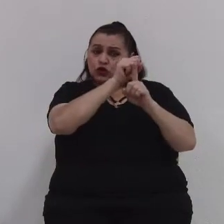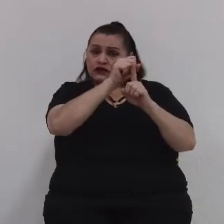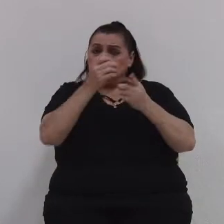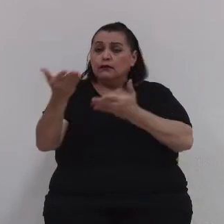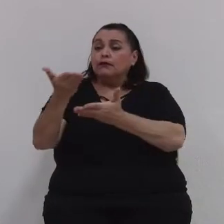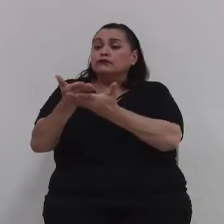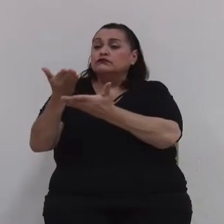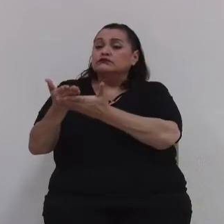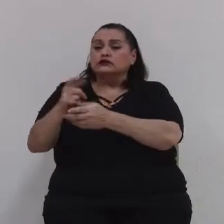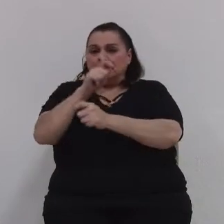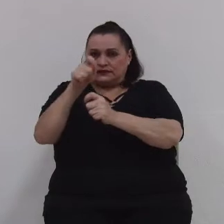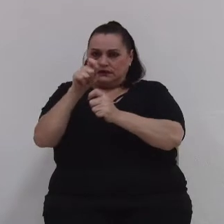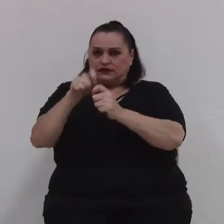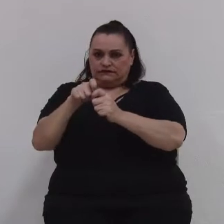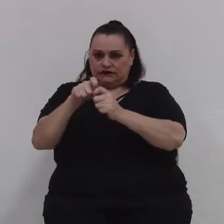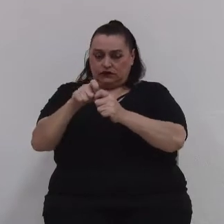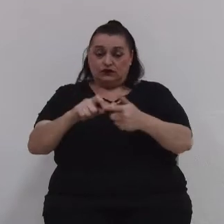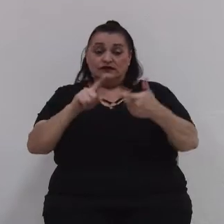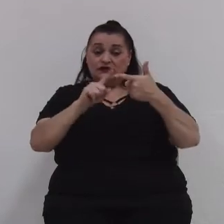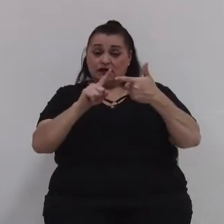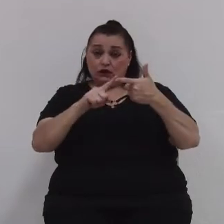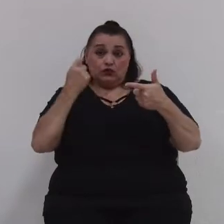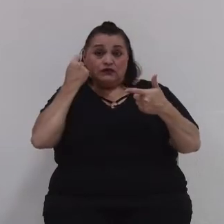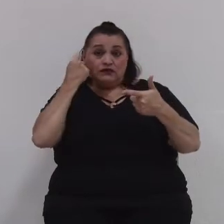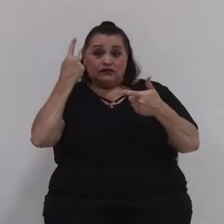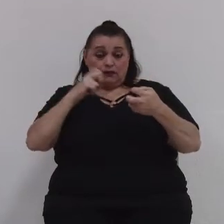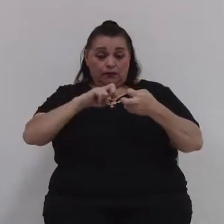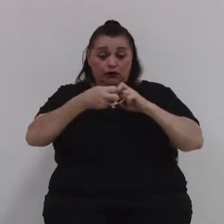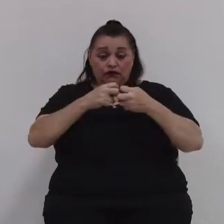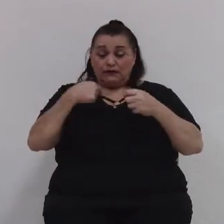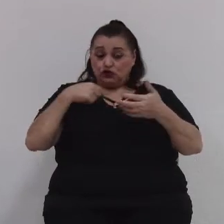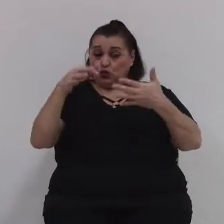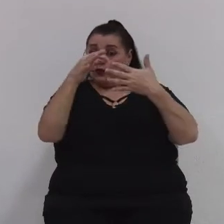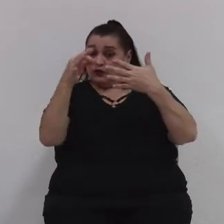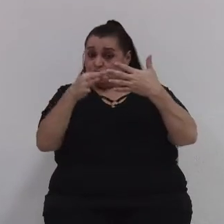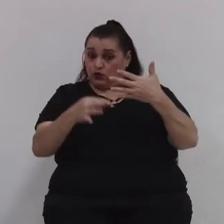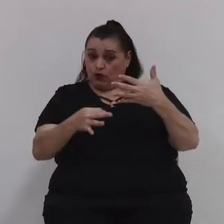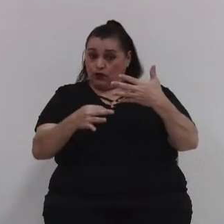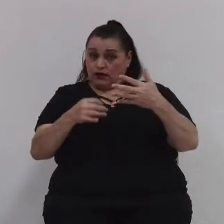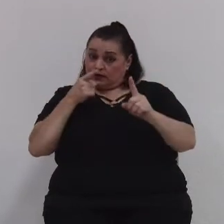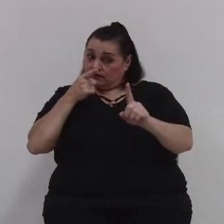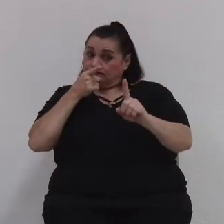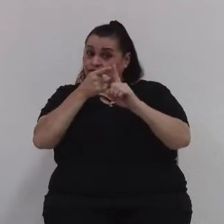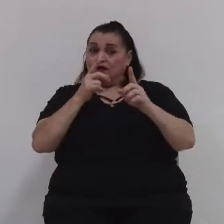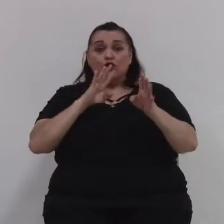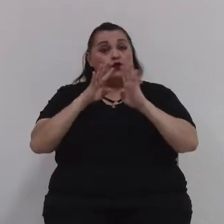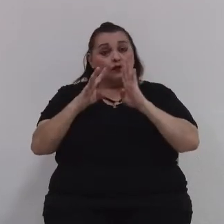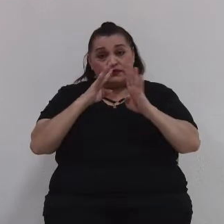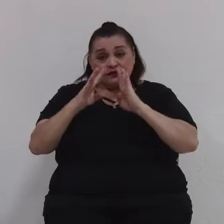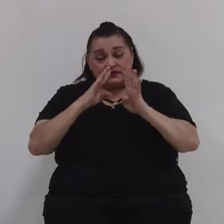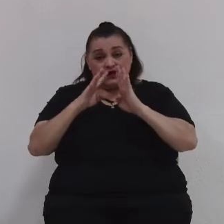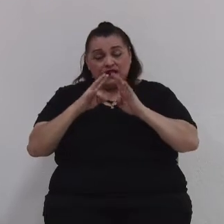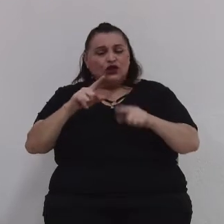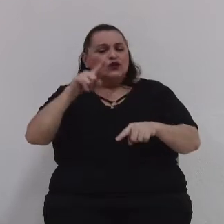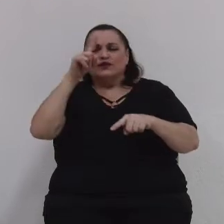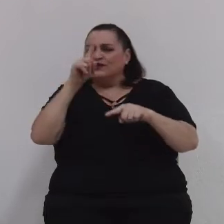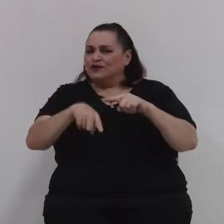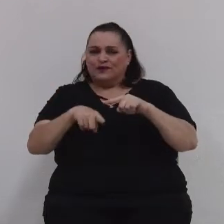concretas. Y segundo, entender que los problemas que yo escoja para conversar no pueden